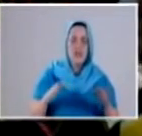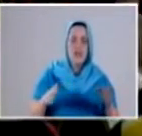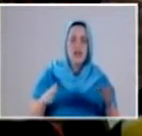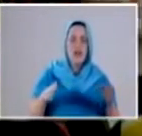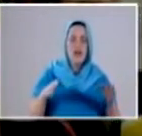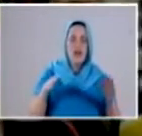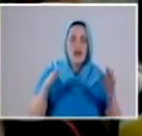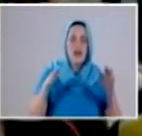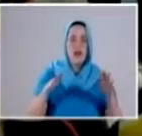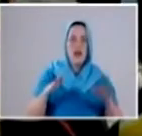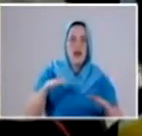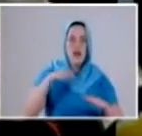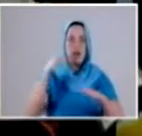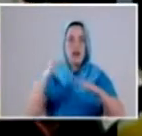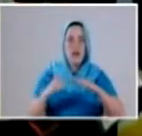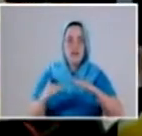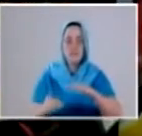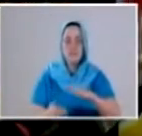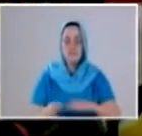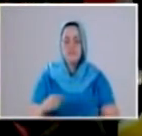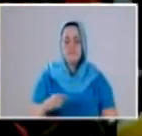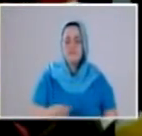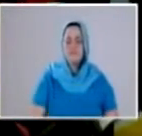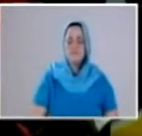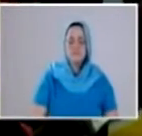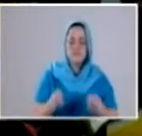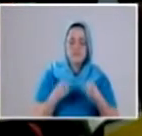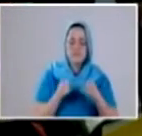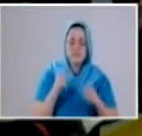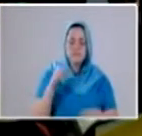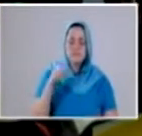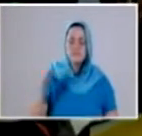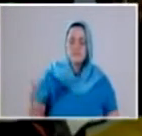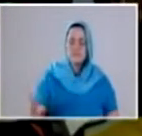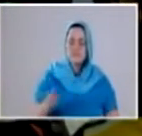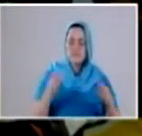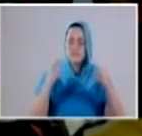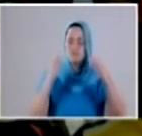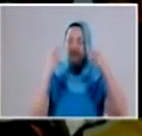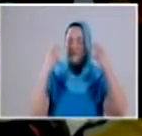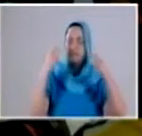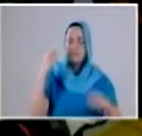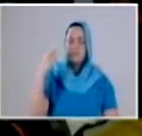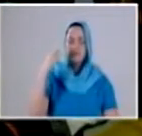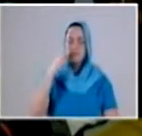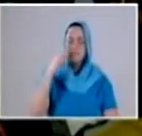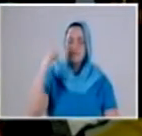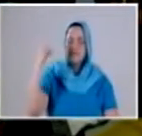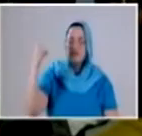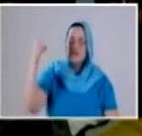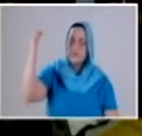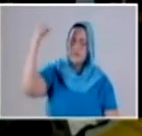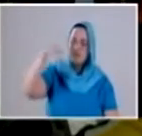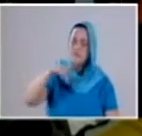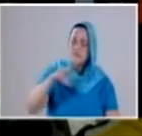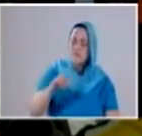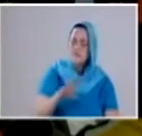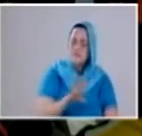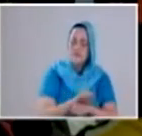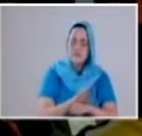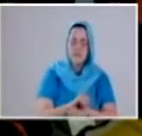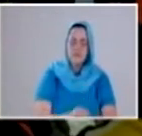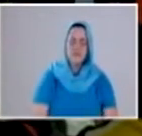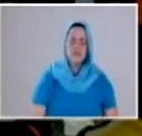de ellos, Señor. Opera un milagro, Padre bendito. No permitas que se apague